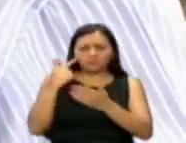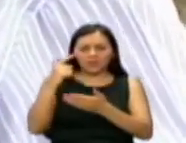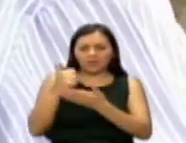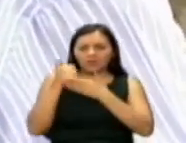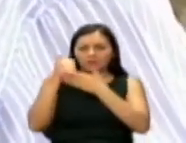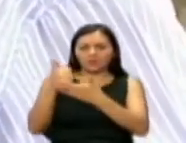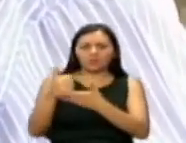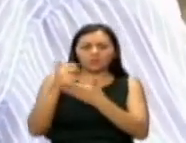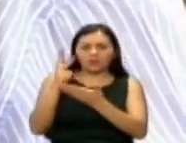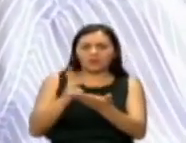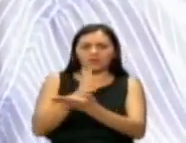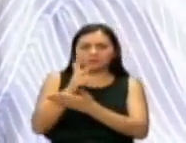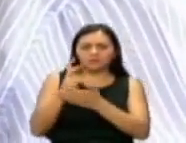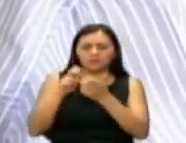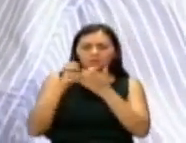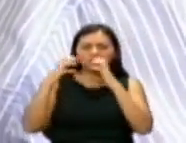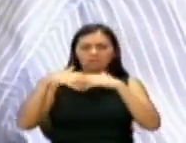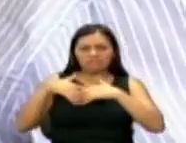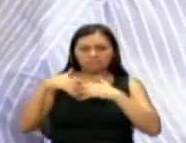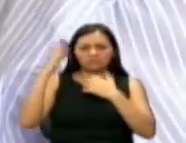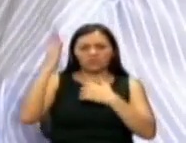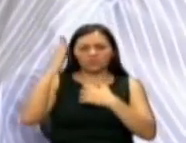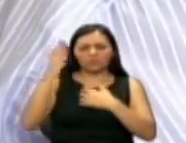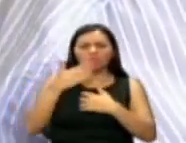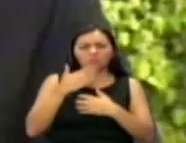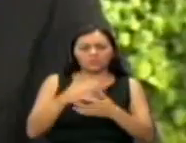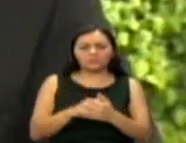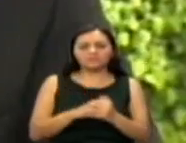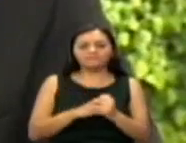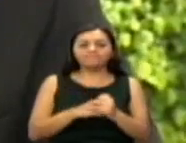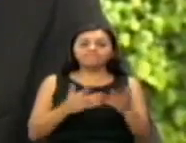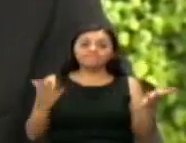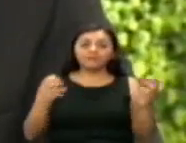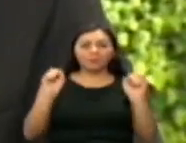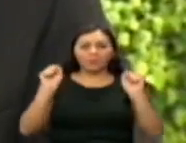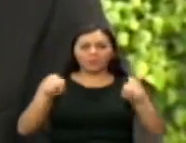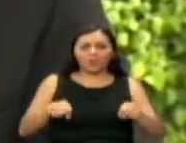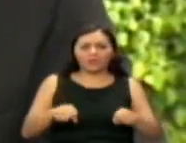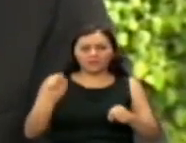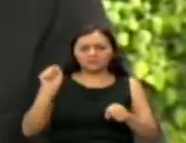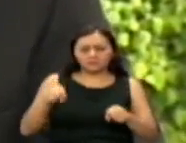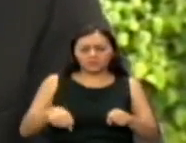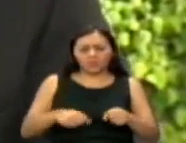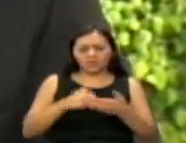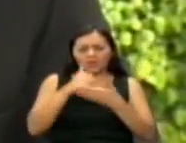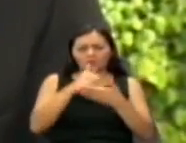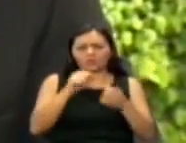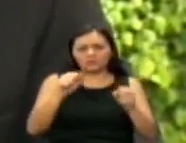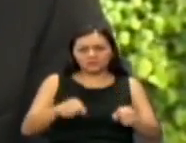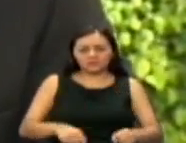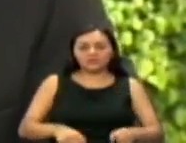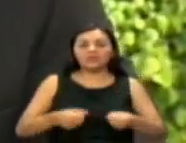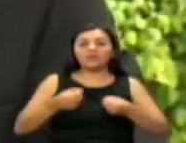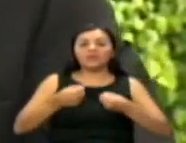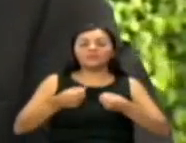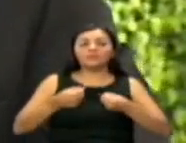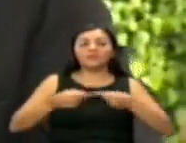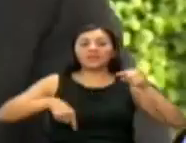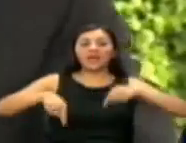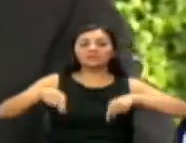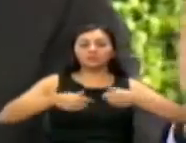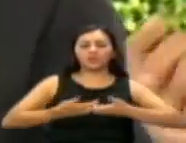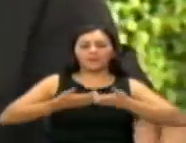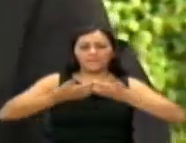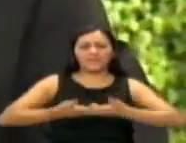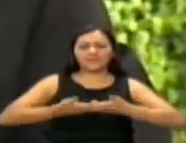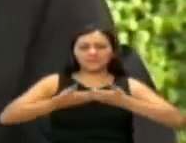librar a la provincia del Carchi de esta crisis en la que se encuentra este momento? Se puede atenuar, se puede ayudar. Vamos a hablar con transportistas pesados, a